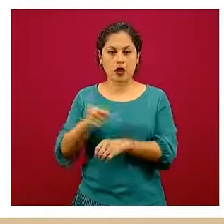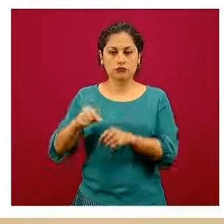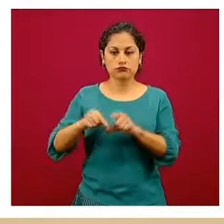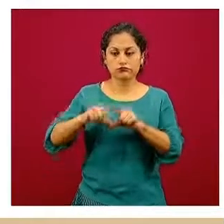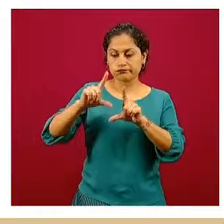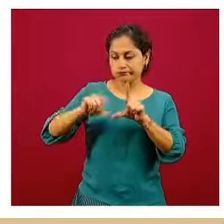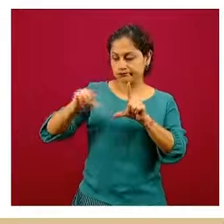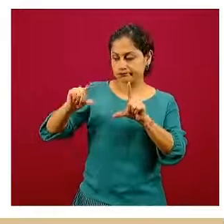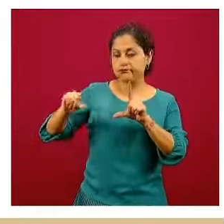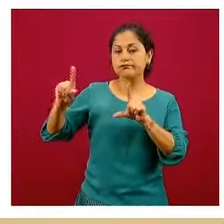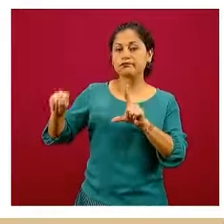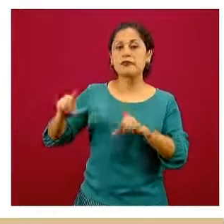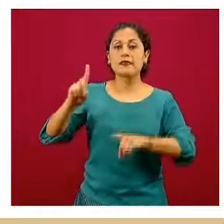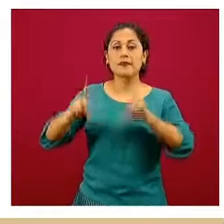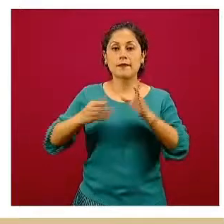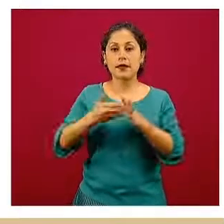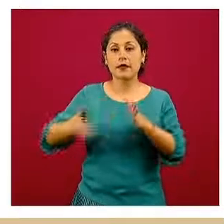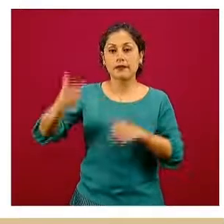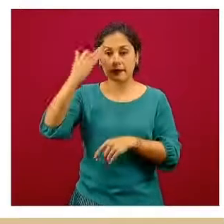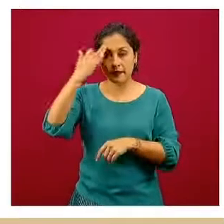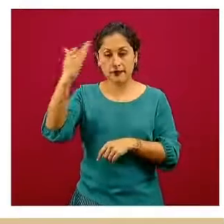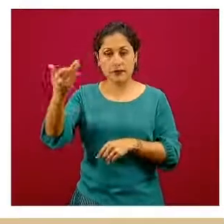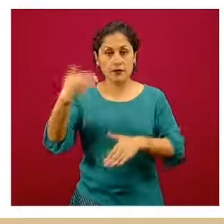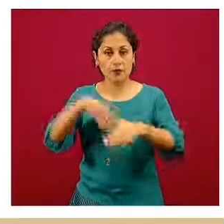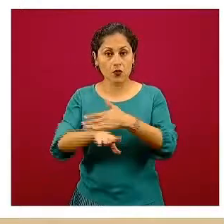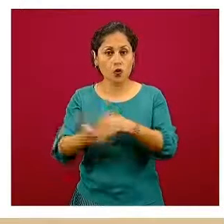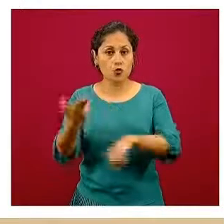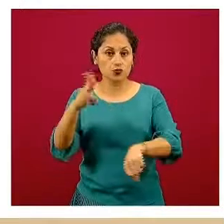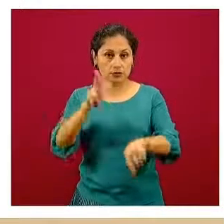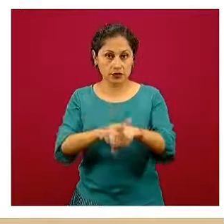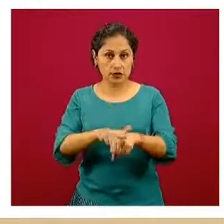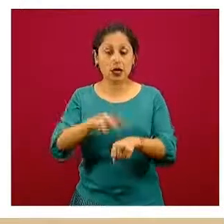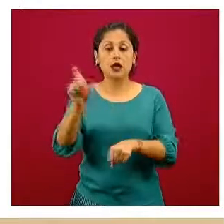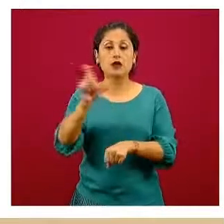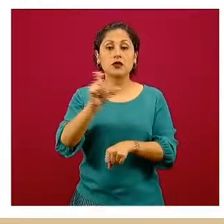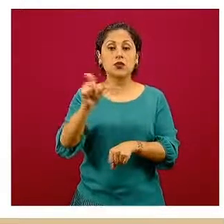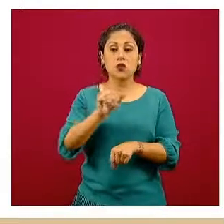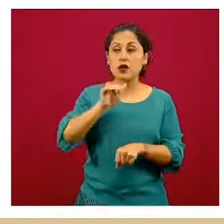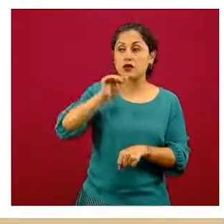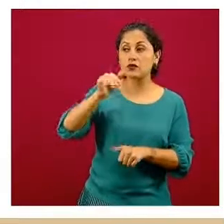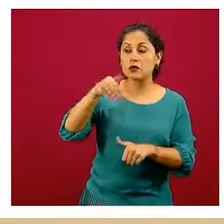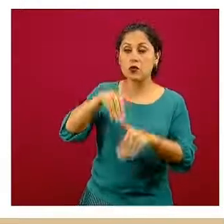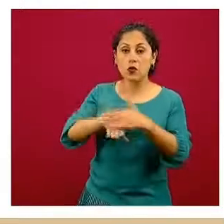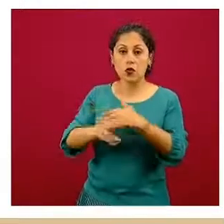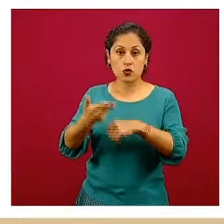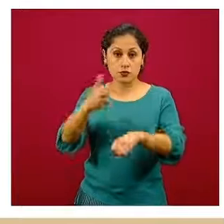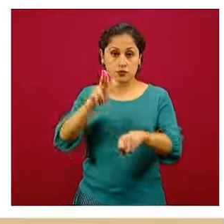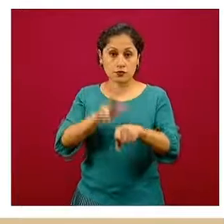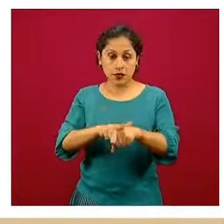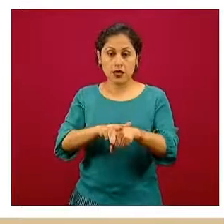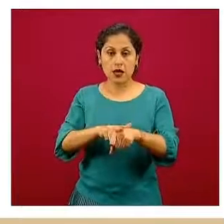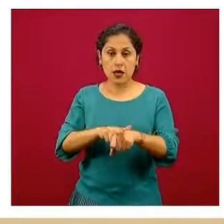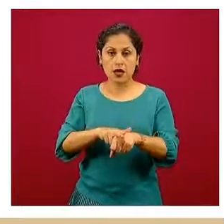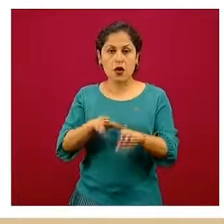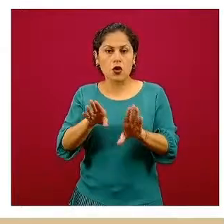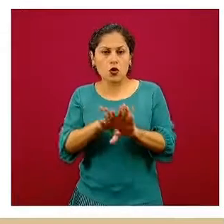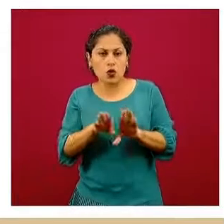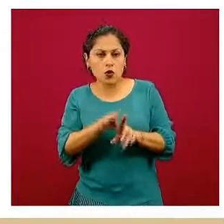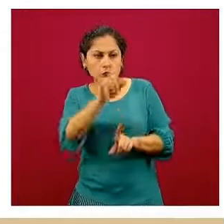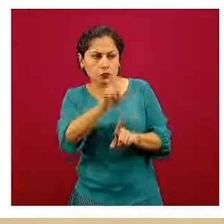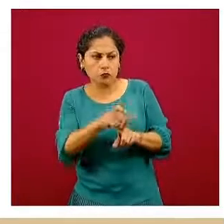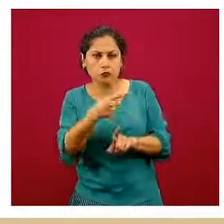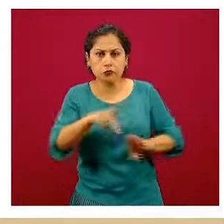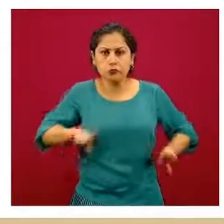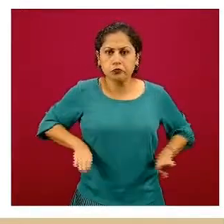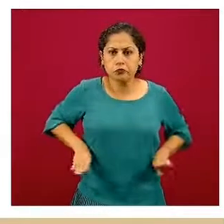estadio clínico, en este caso cómo se encontraban los pacientes cuando demandaron atención médica, y cuando vemos